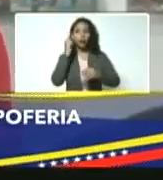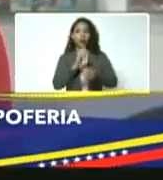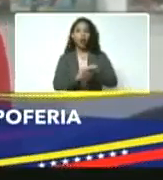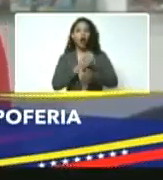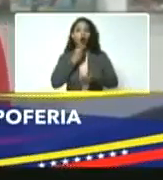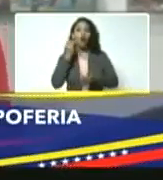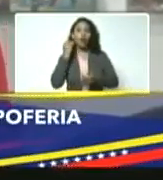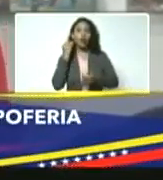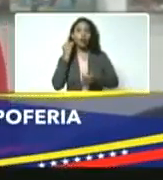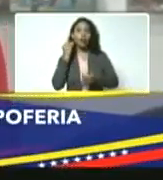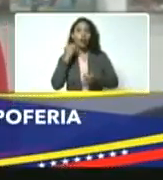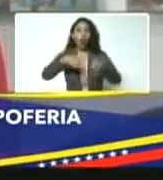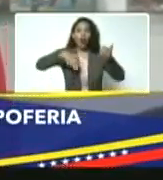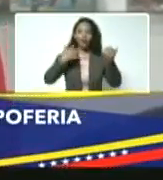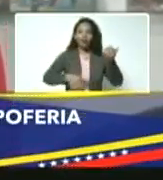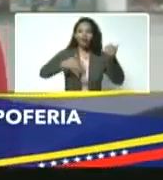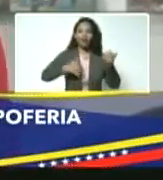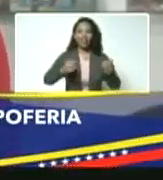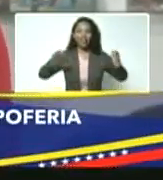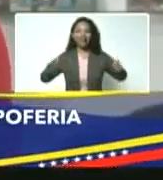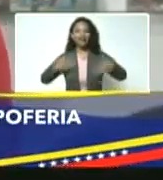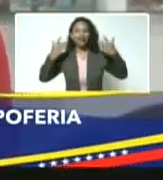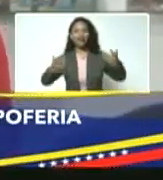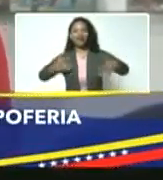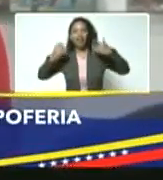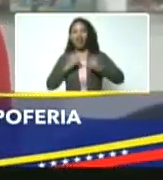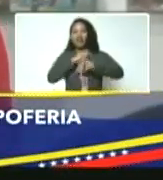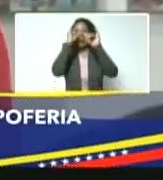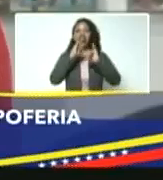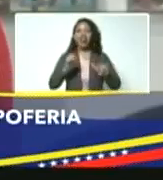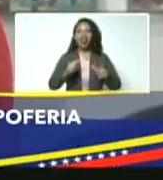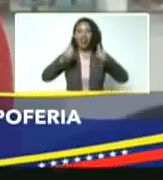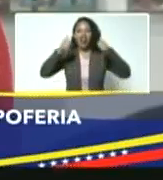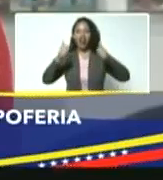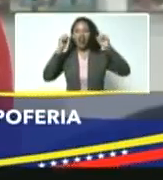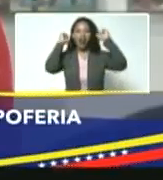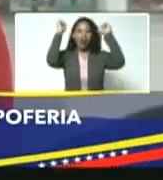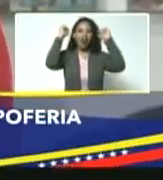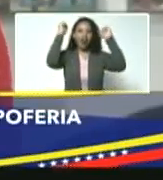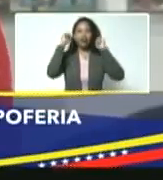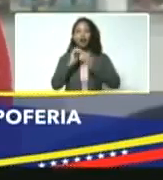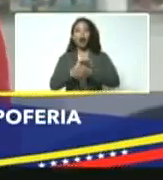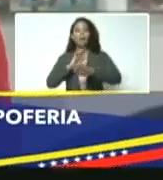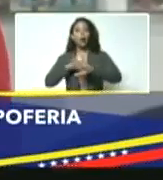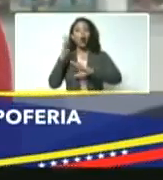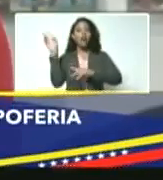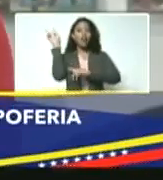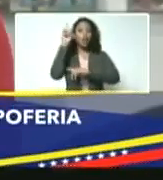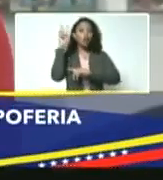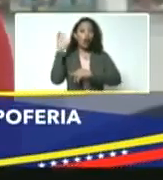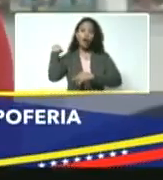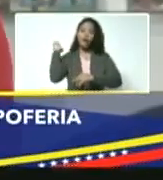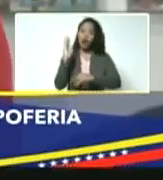jóvenes con gaita, con alegría, con entusiasmo, porque bueno, Venezuela se viene